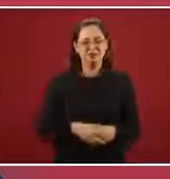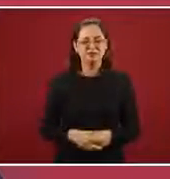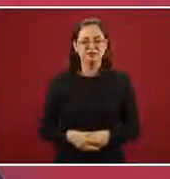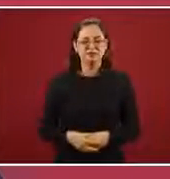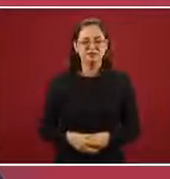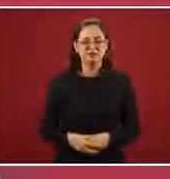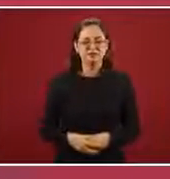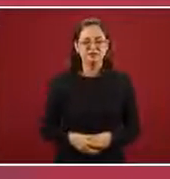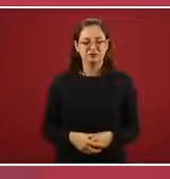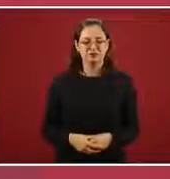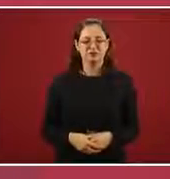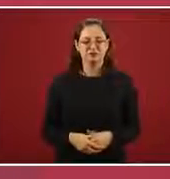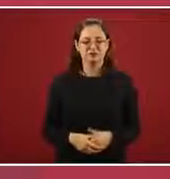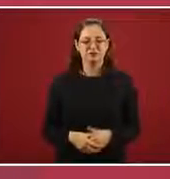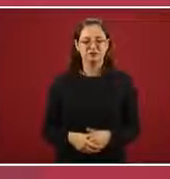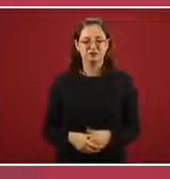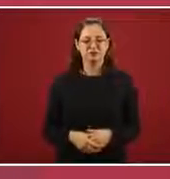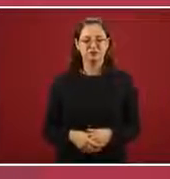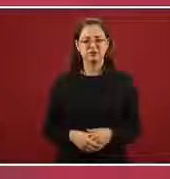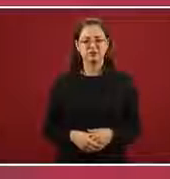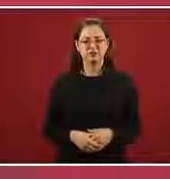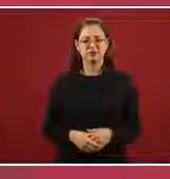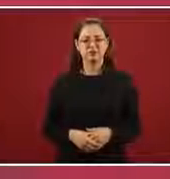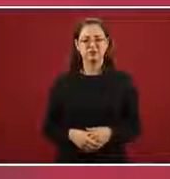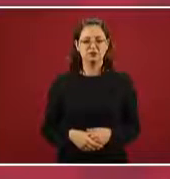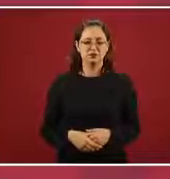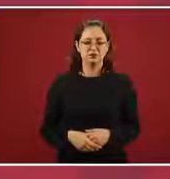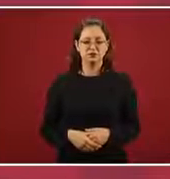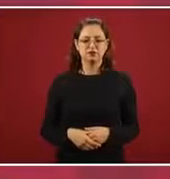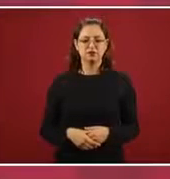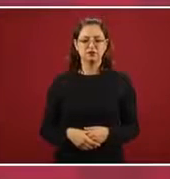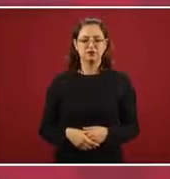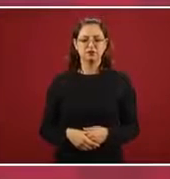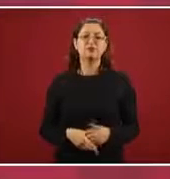Aquí lo vimos, todavía estamos